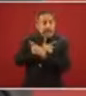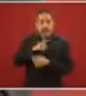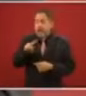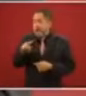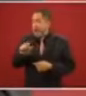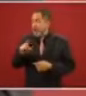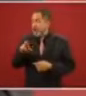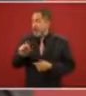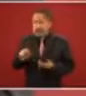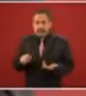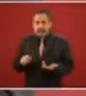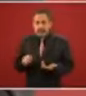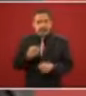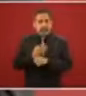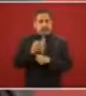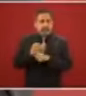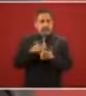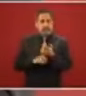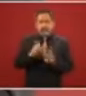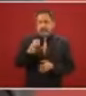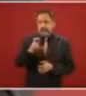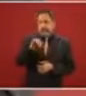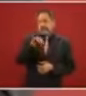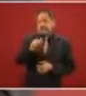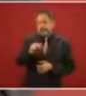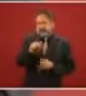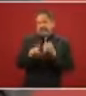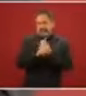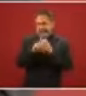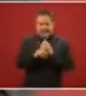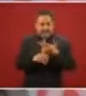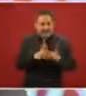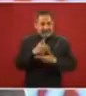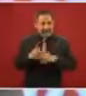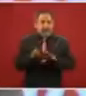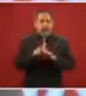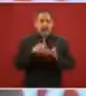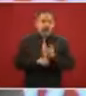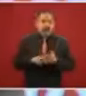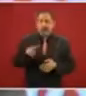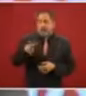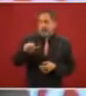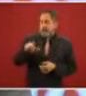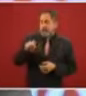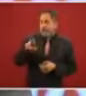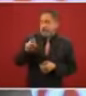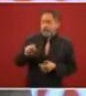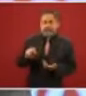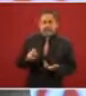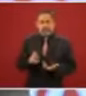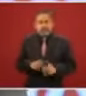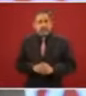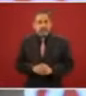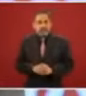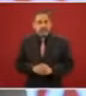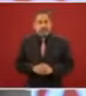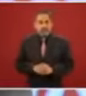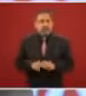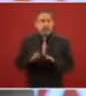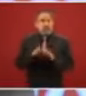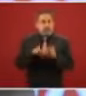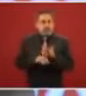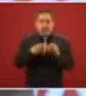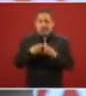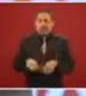La crisis de México tiene también que ver con la crisis de valores. Se fueron perdiendo